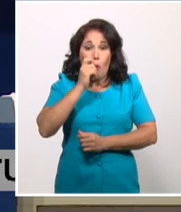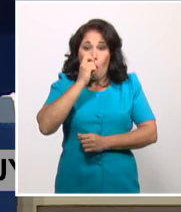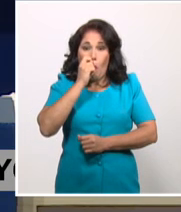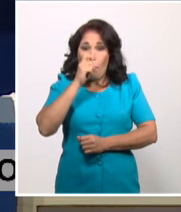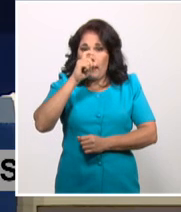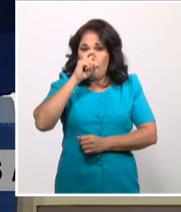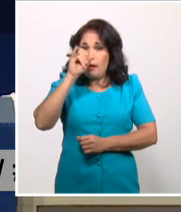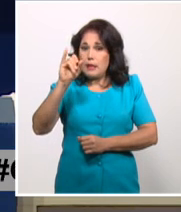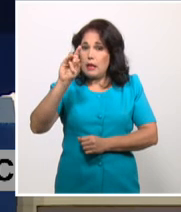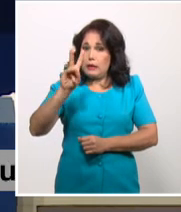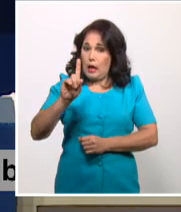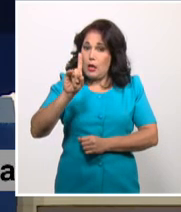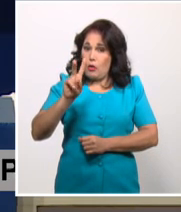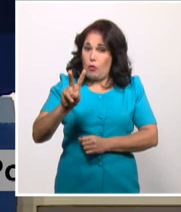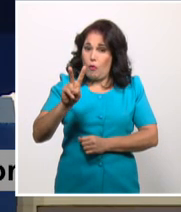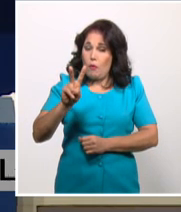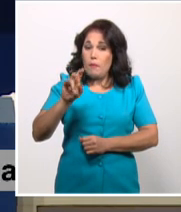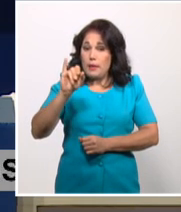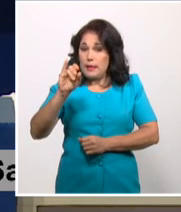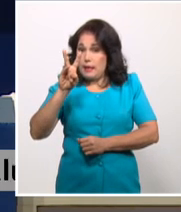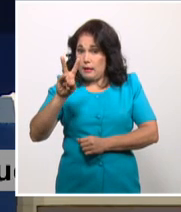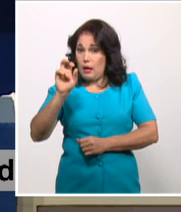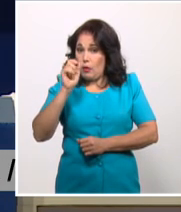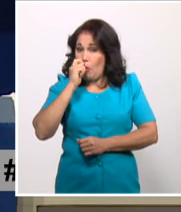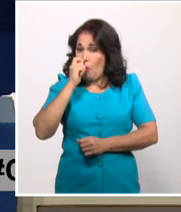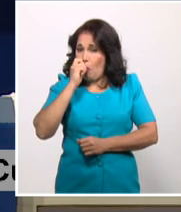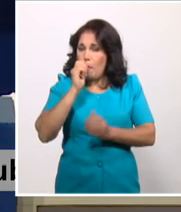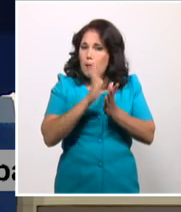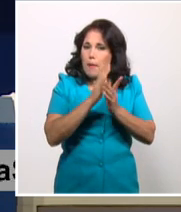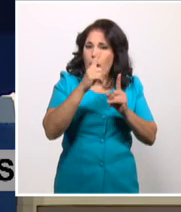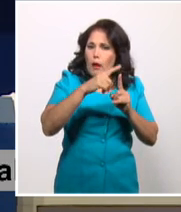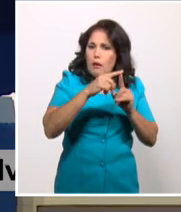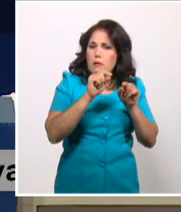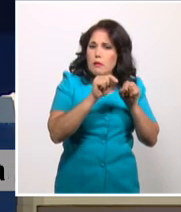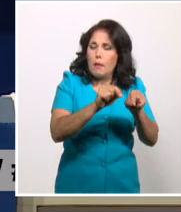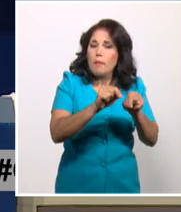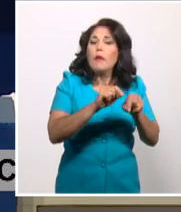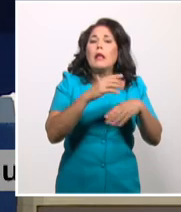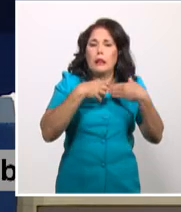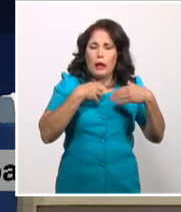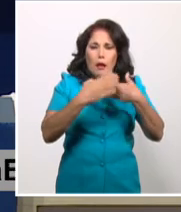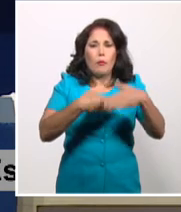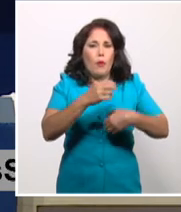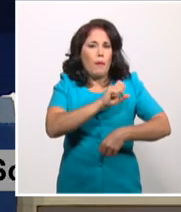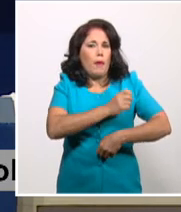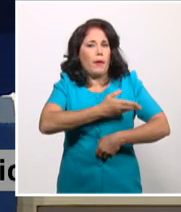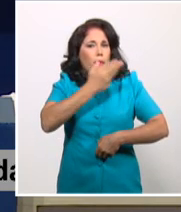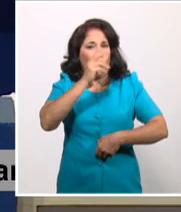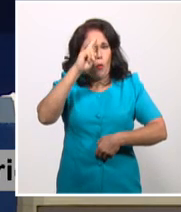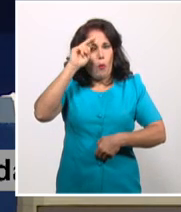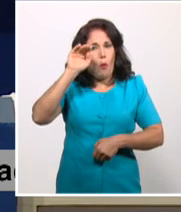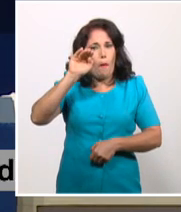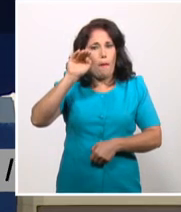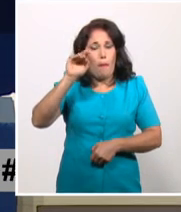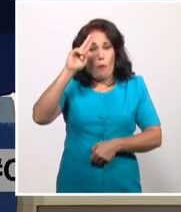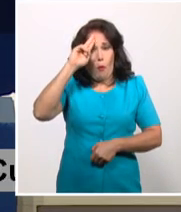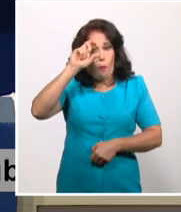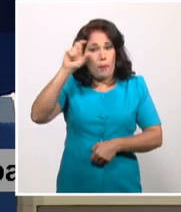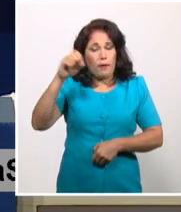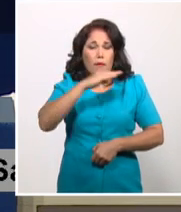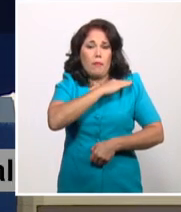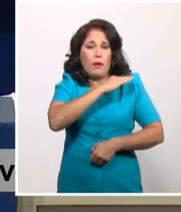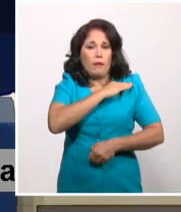de la provincia de Matanzas, con antecedentes de hipertensión arterial, que se encuentra en el Hospital